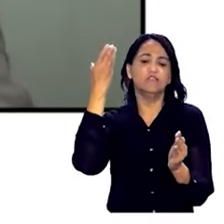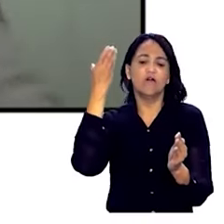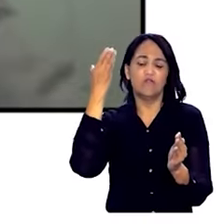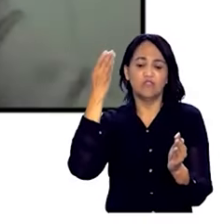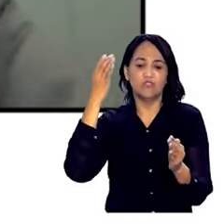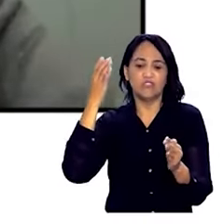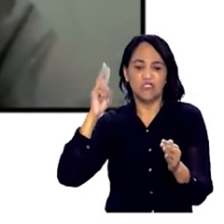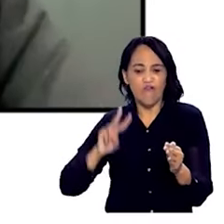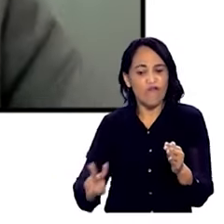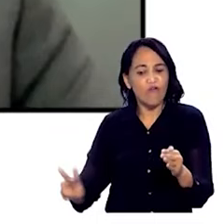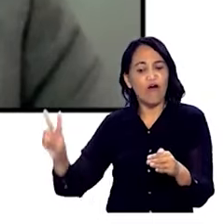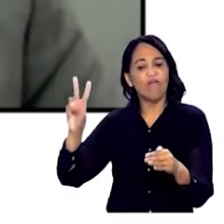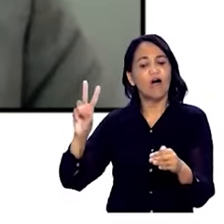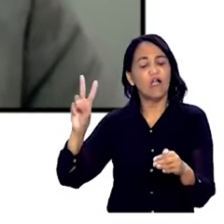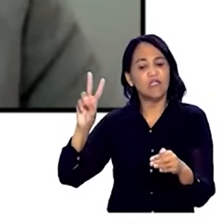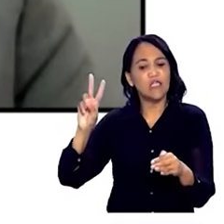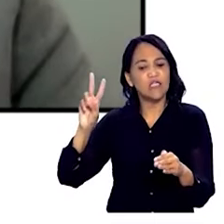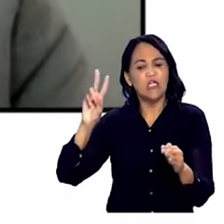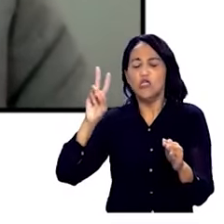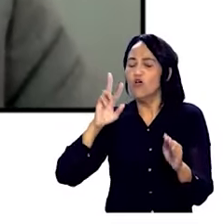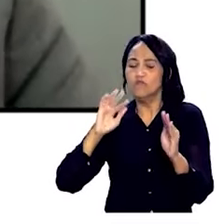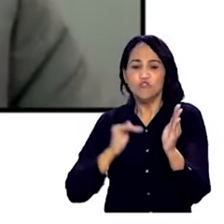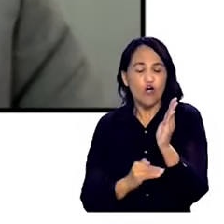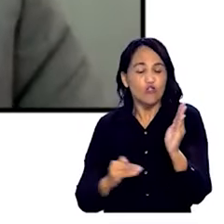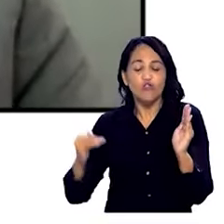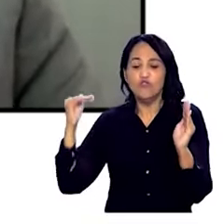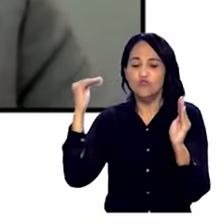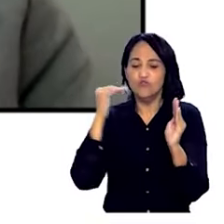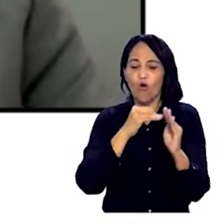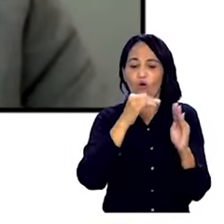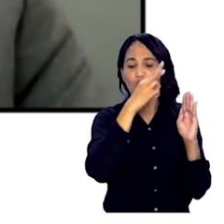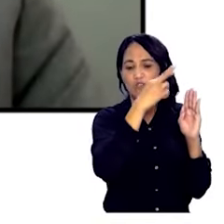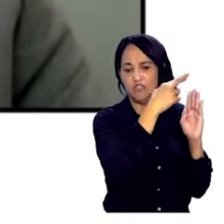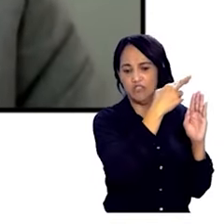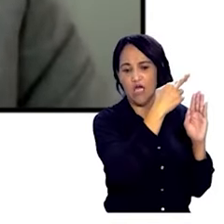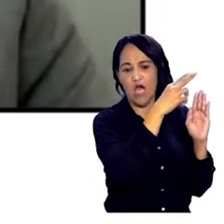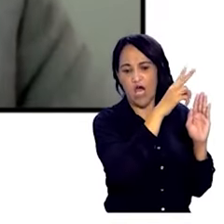de revisión ante la corte Suprema especial